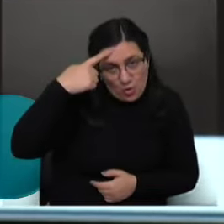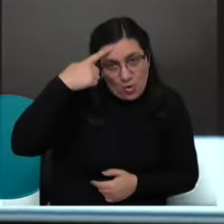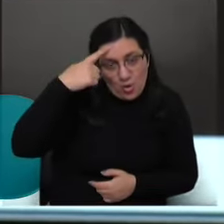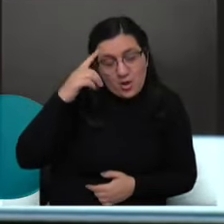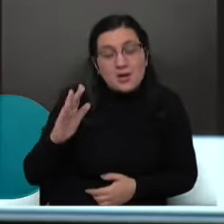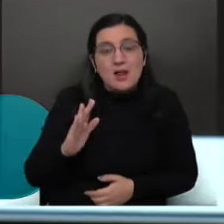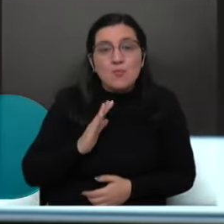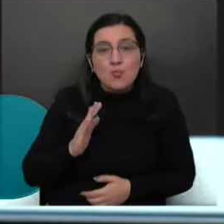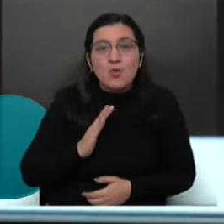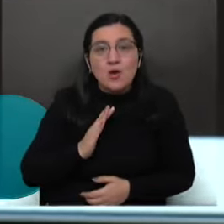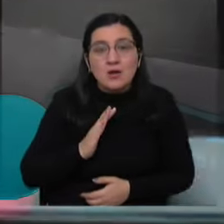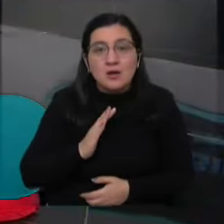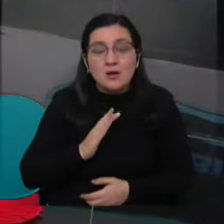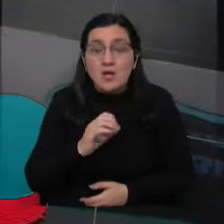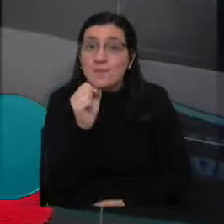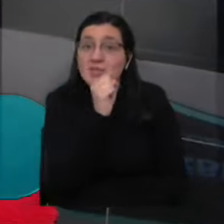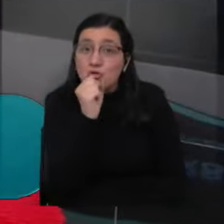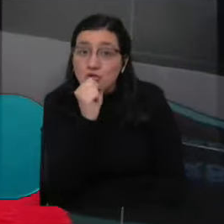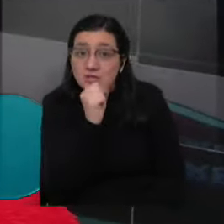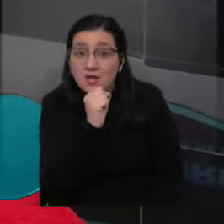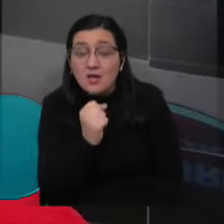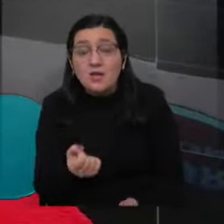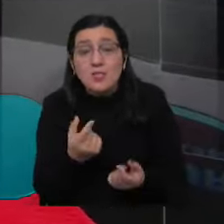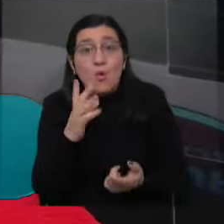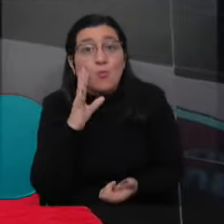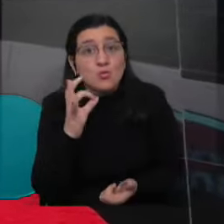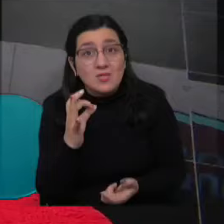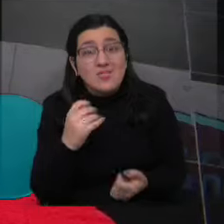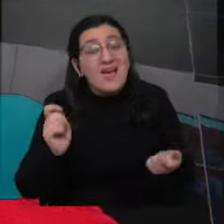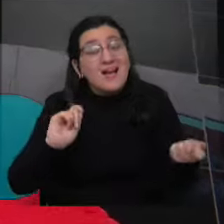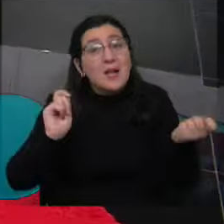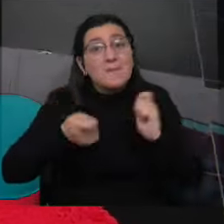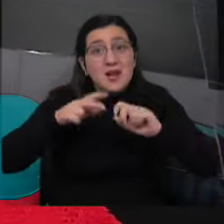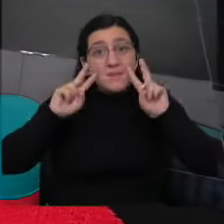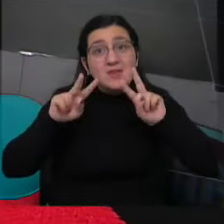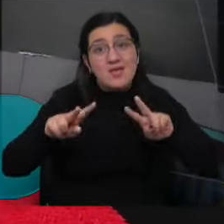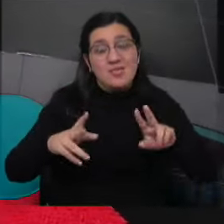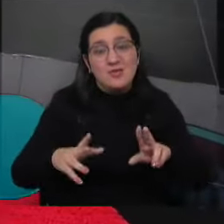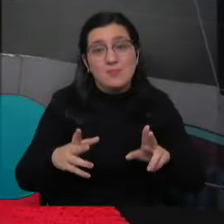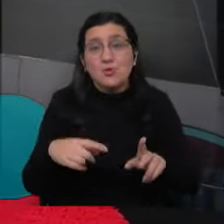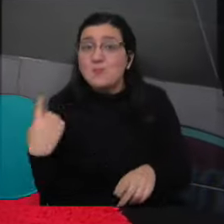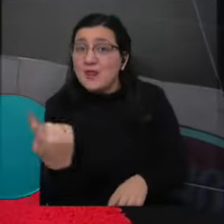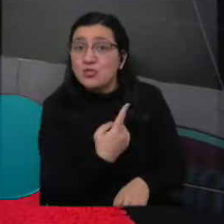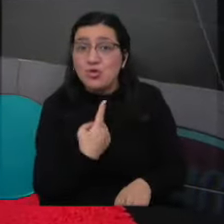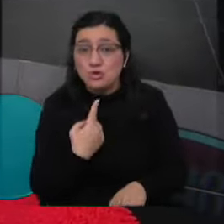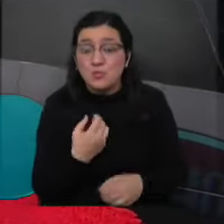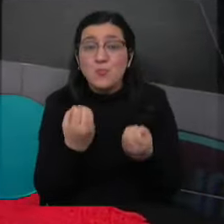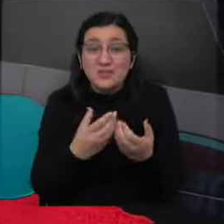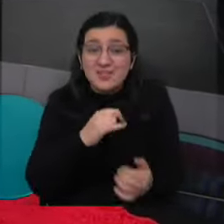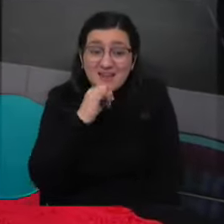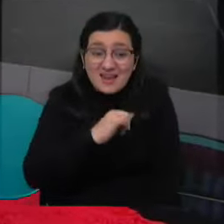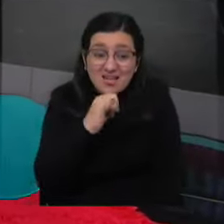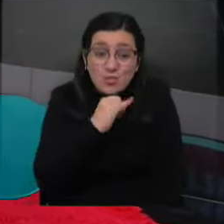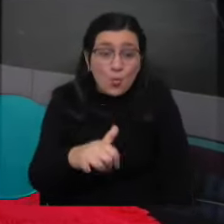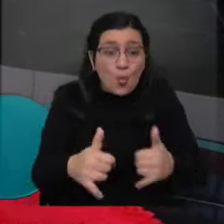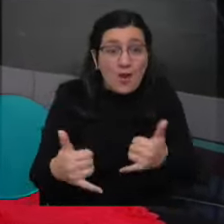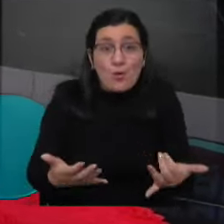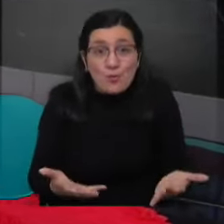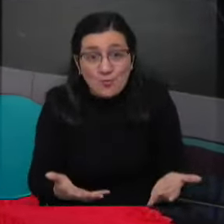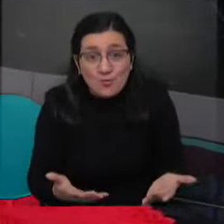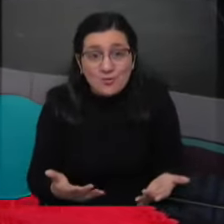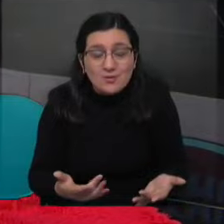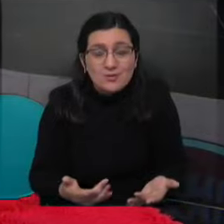a abrir la cancha a a muchas cosas más que son muy necesarias Porque necesitamos todos cohabitar esto porque es un juego yo no puedo consegir el fútbol y eso